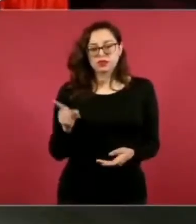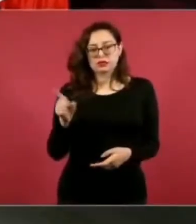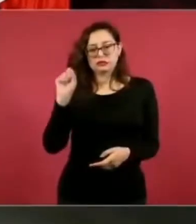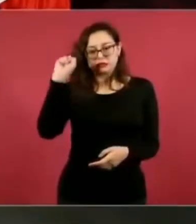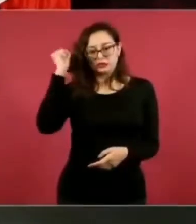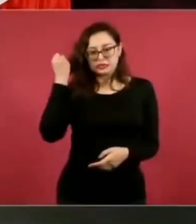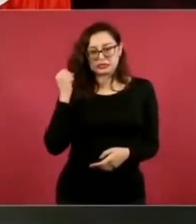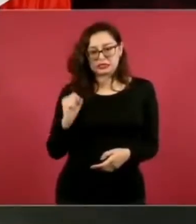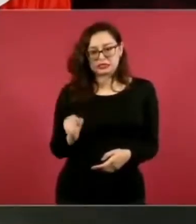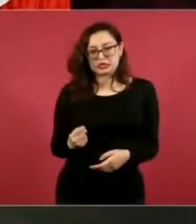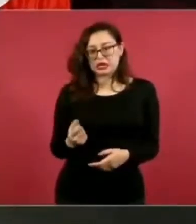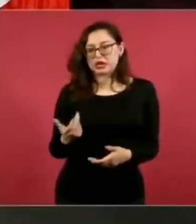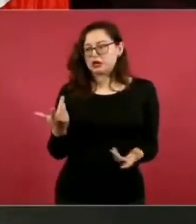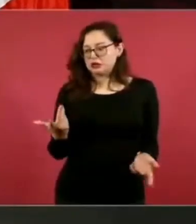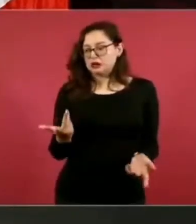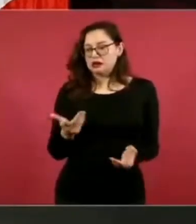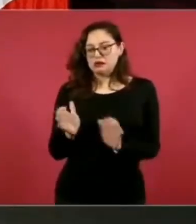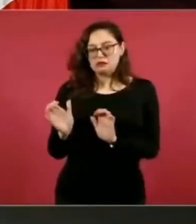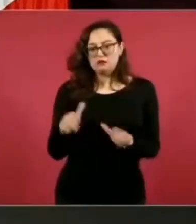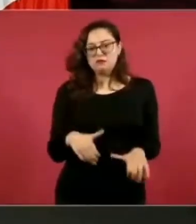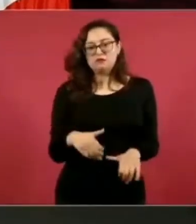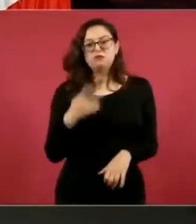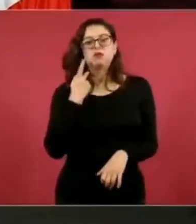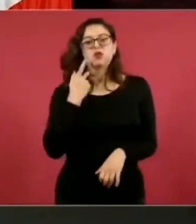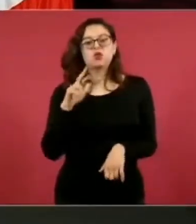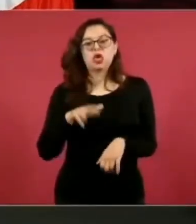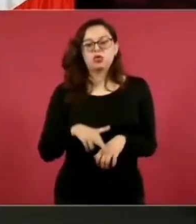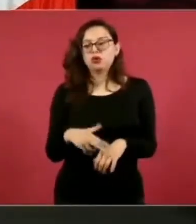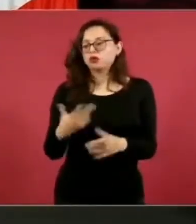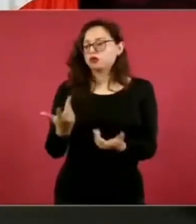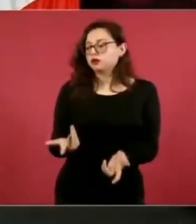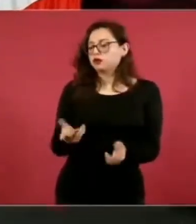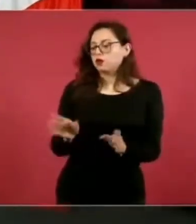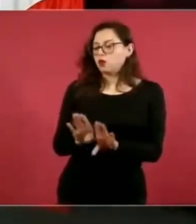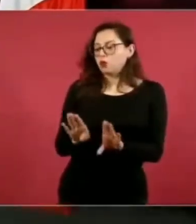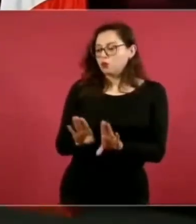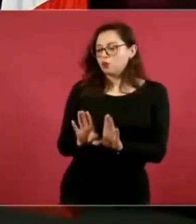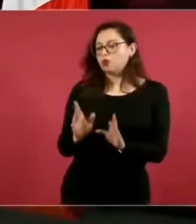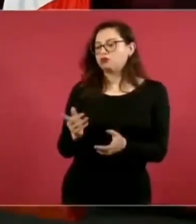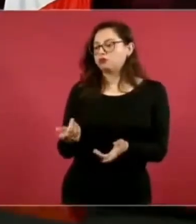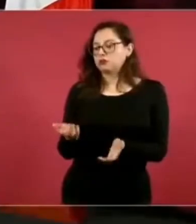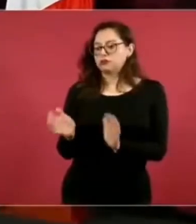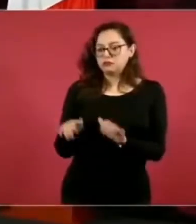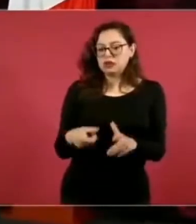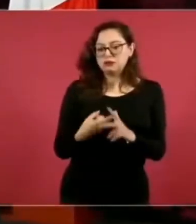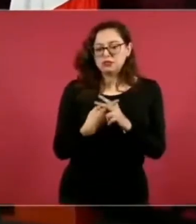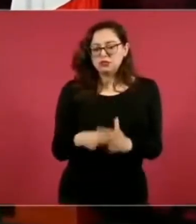Sinaloa, desde cuándo está ahí, quién lo comisionó,